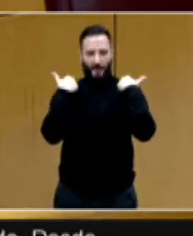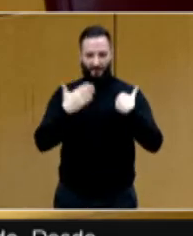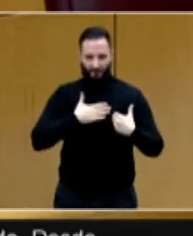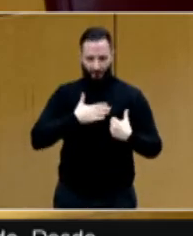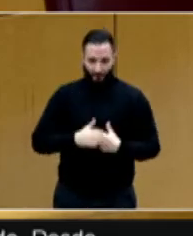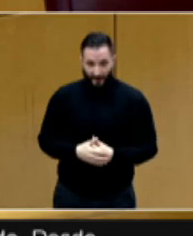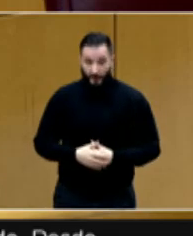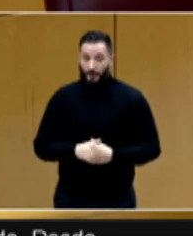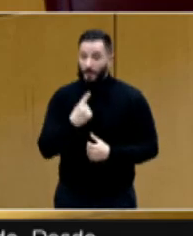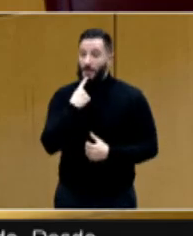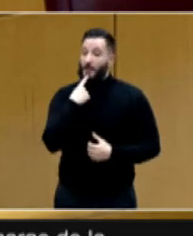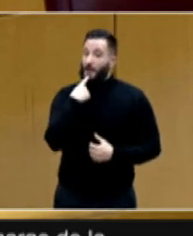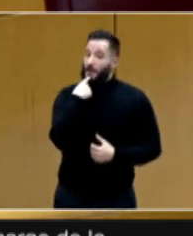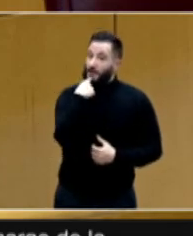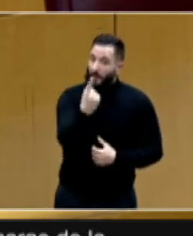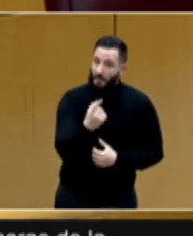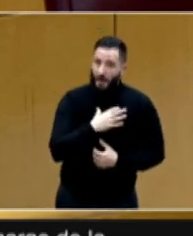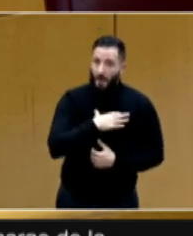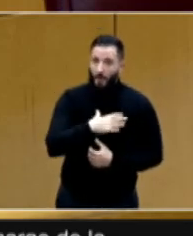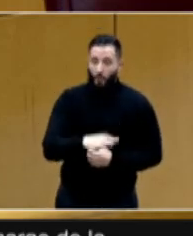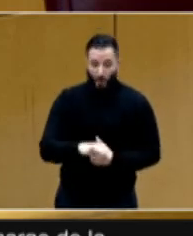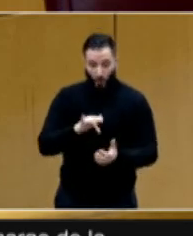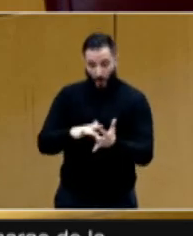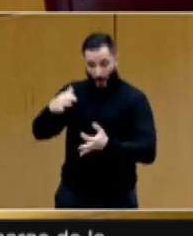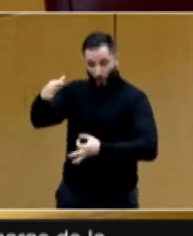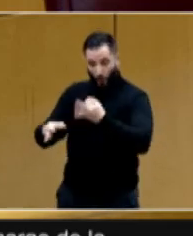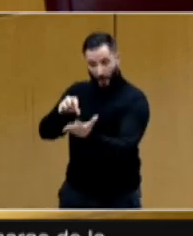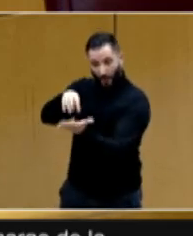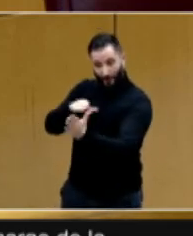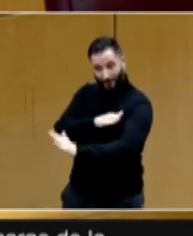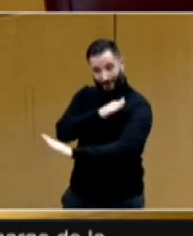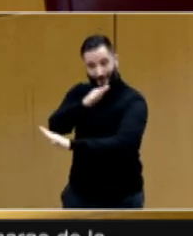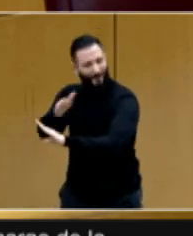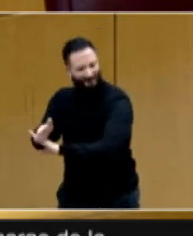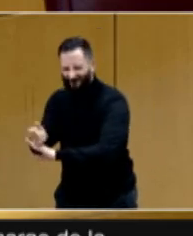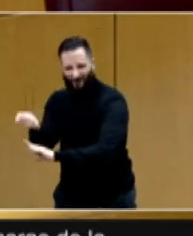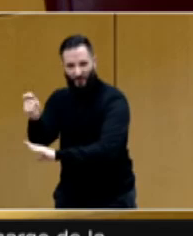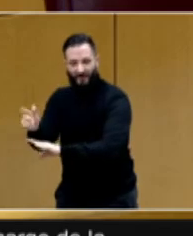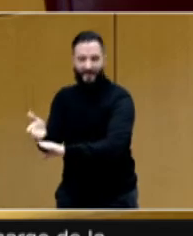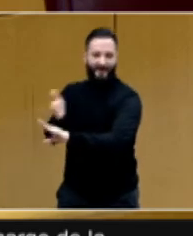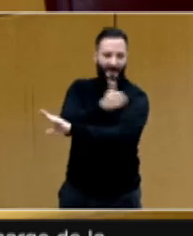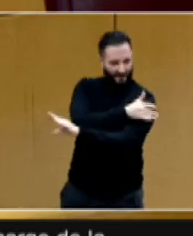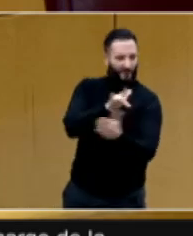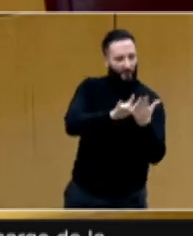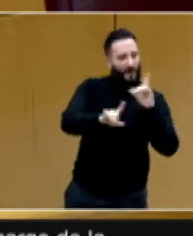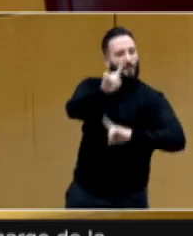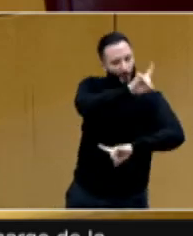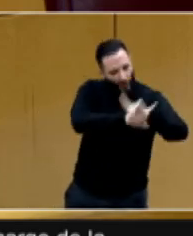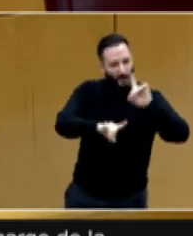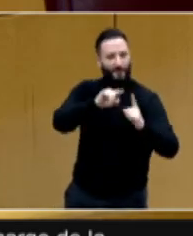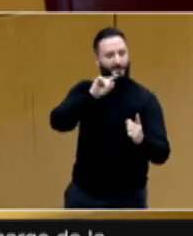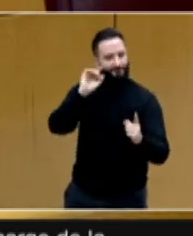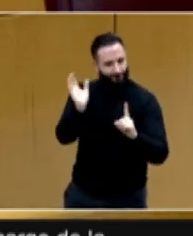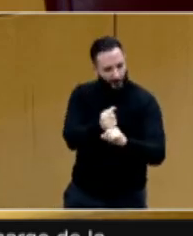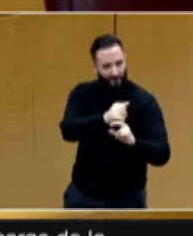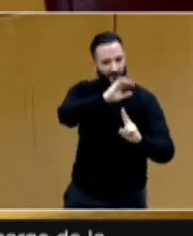sí le puedo decir que sin necesidad de ir al juzgado nos hemos encontrado con dificultades y esto por cuatro lo